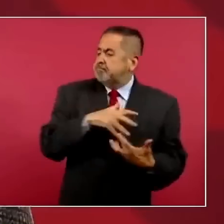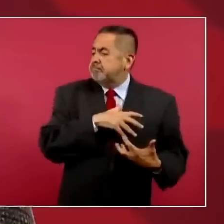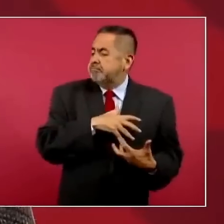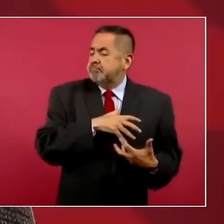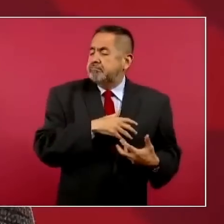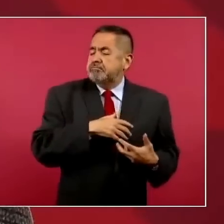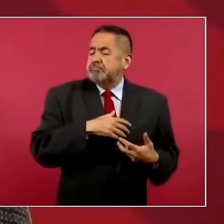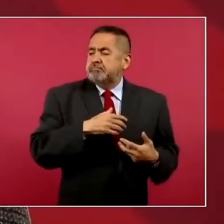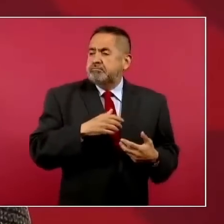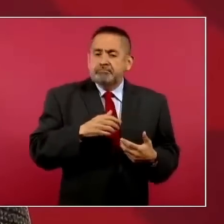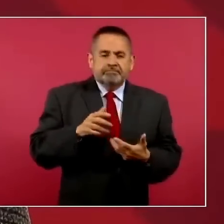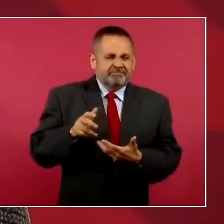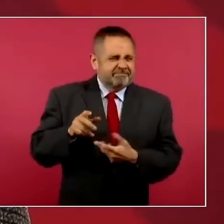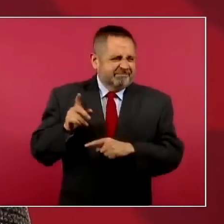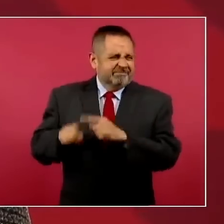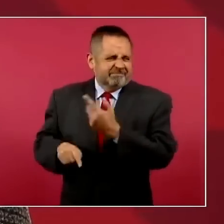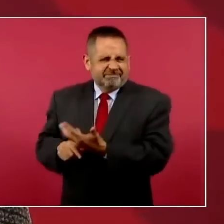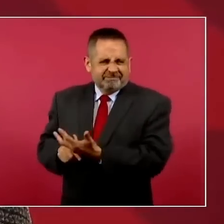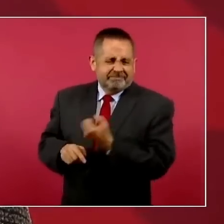Además,